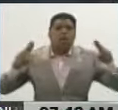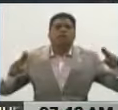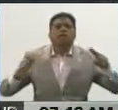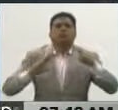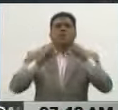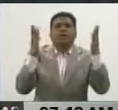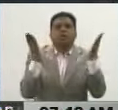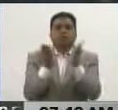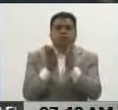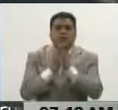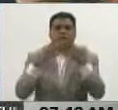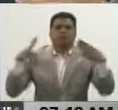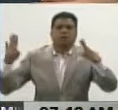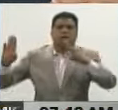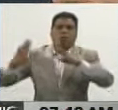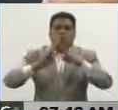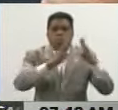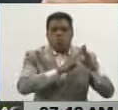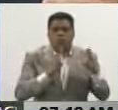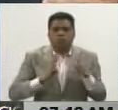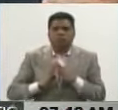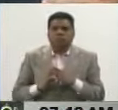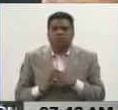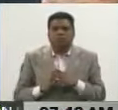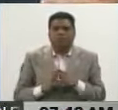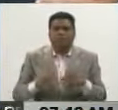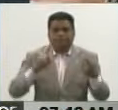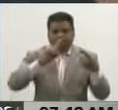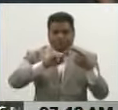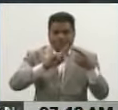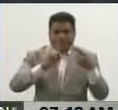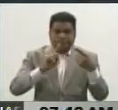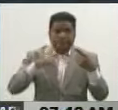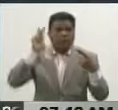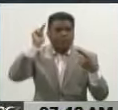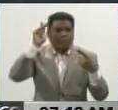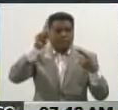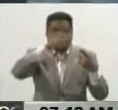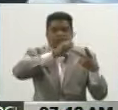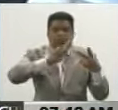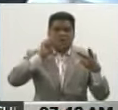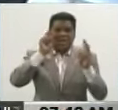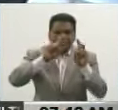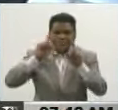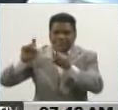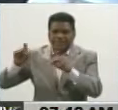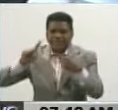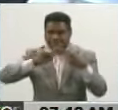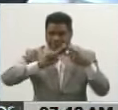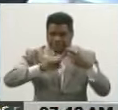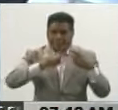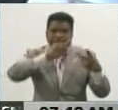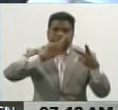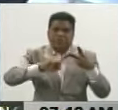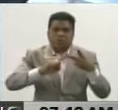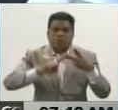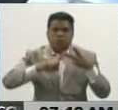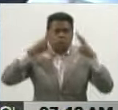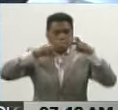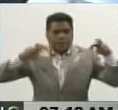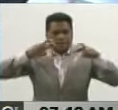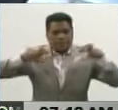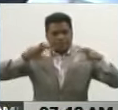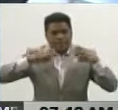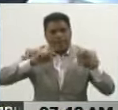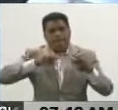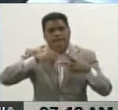estudiantes, con comunidad. La docencia propiamente dicha, la revisión y la evaluación del proceso y la